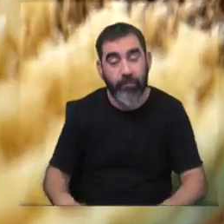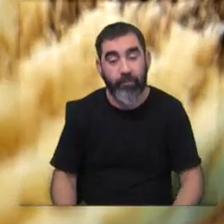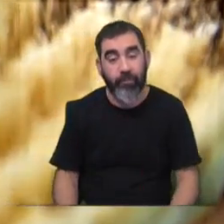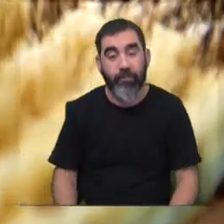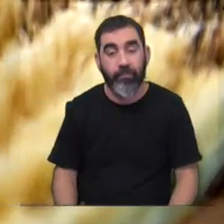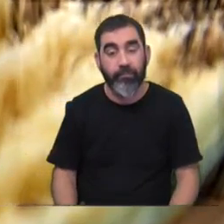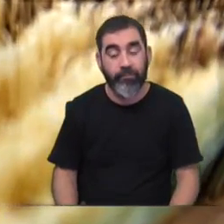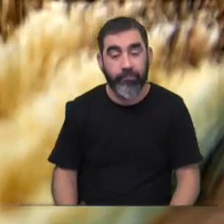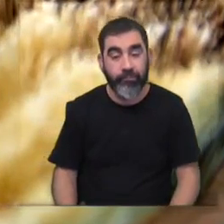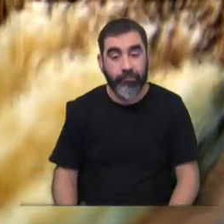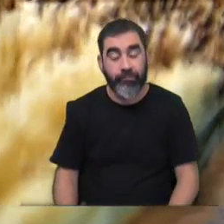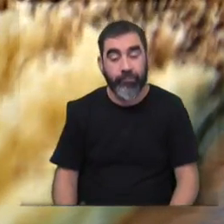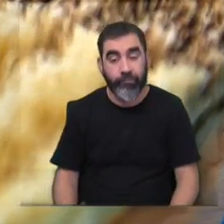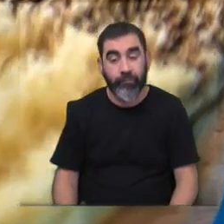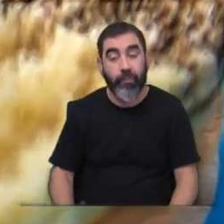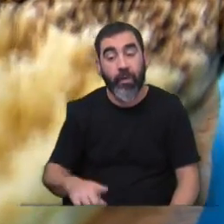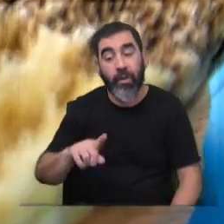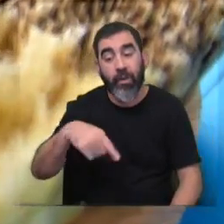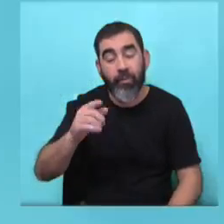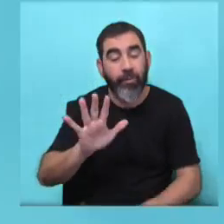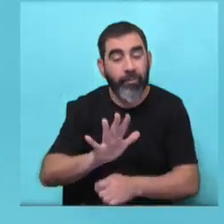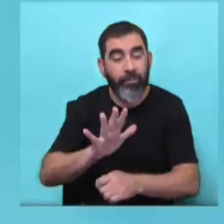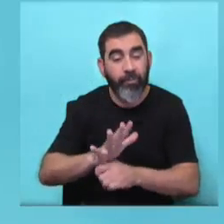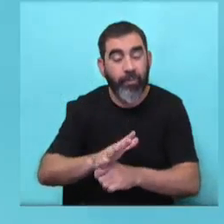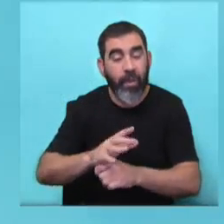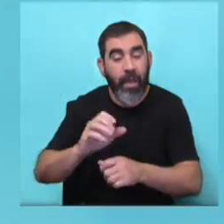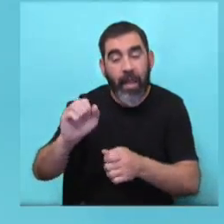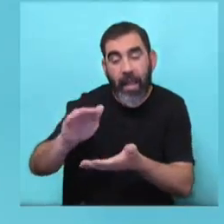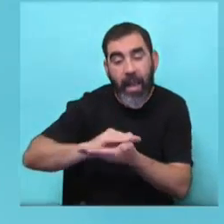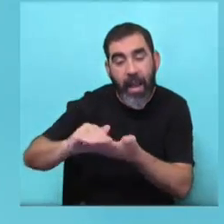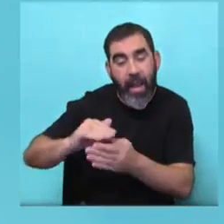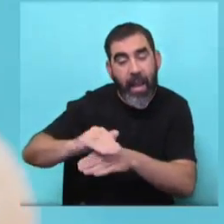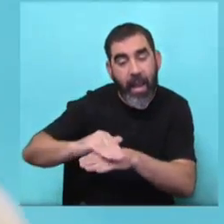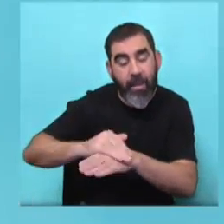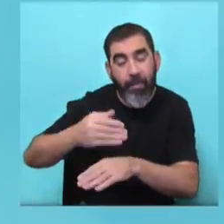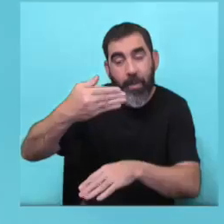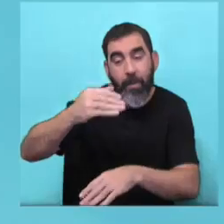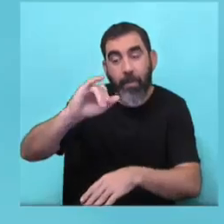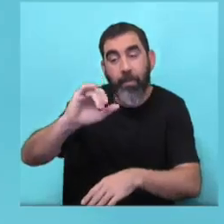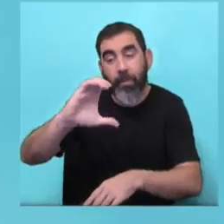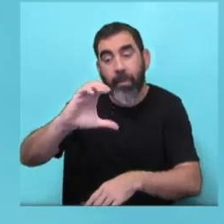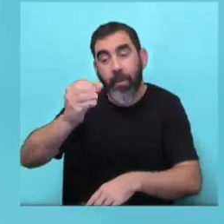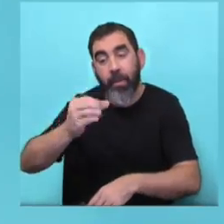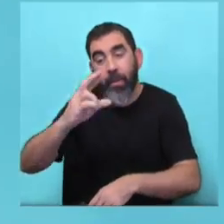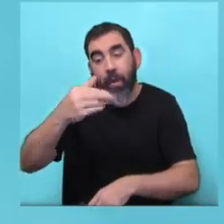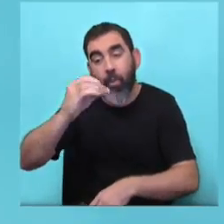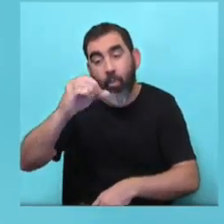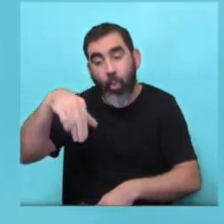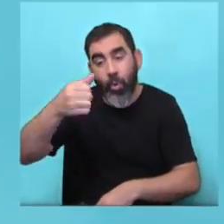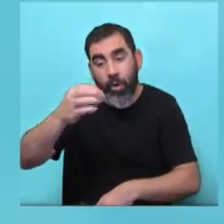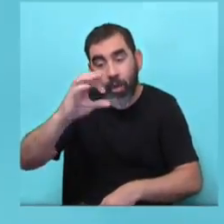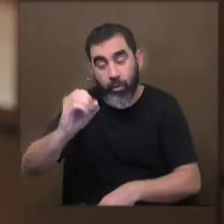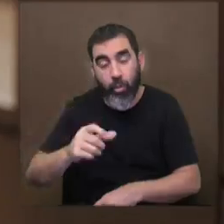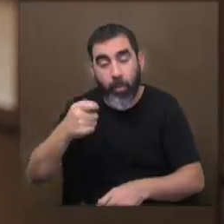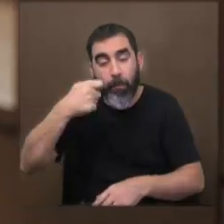Y luego tratarlo como haciendo como una crema que contenga bicarbonato, pasta de dientes y